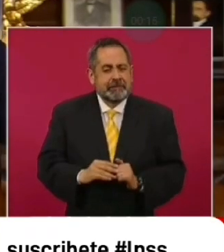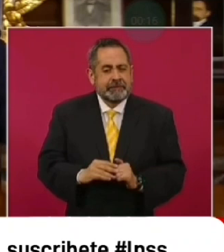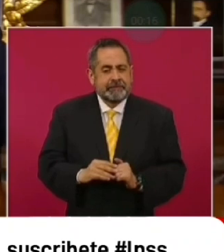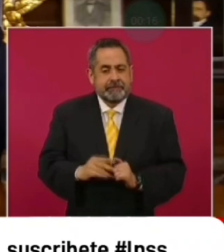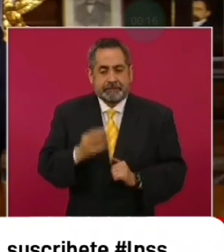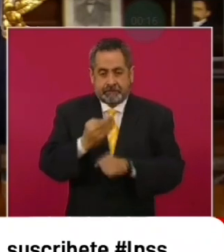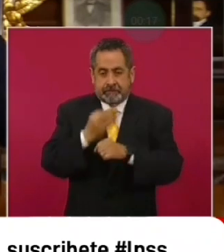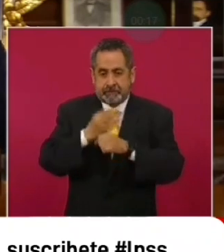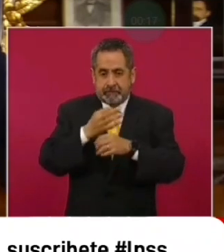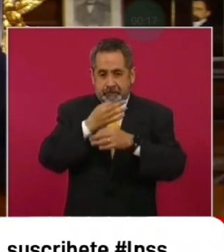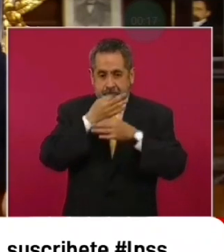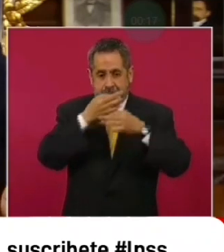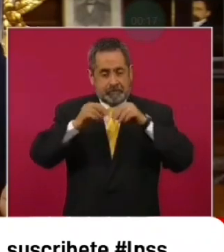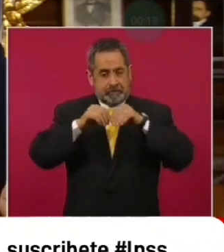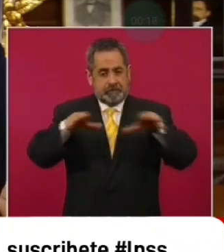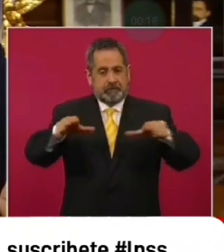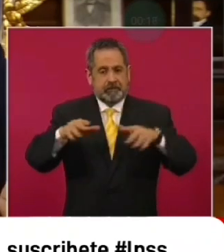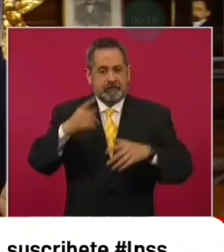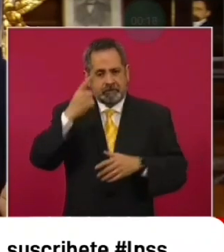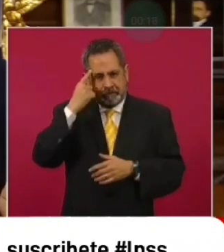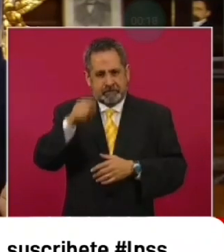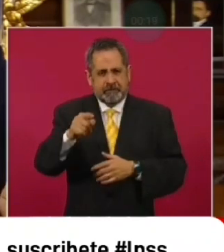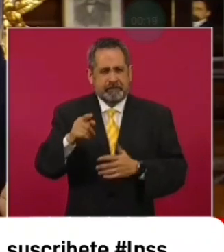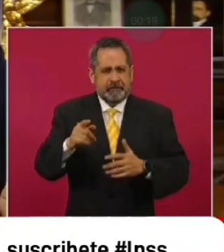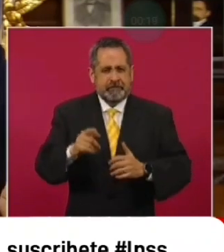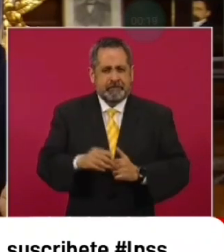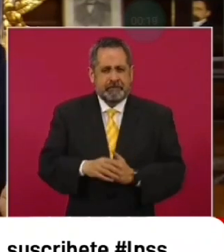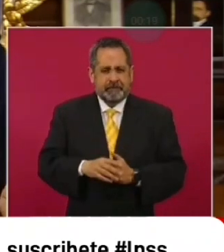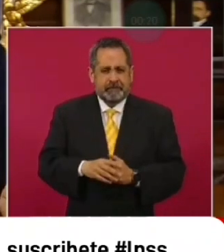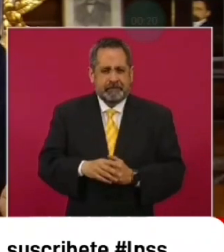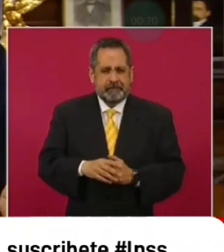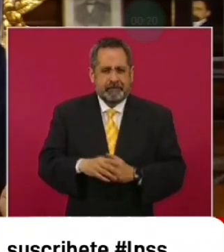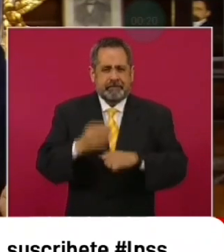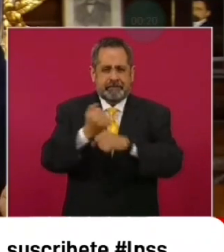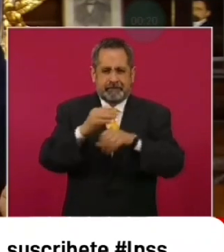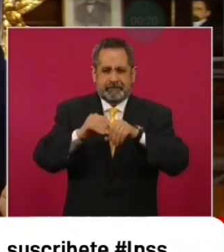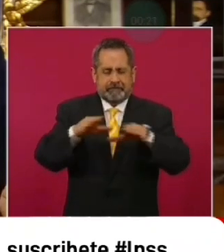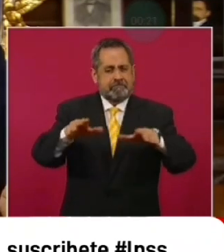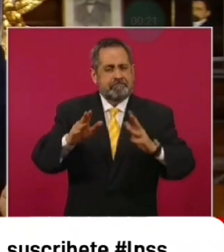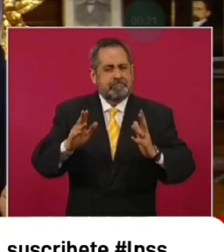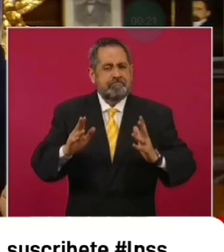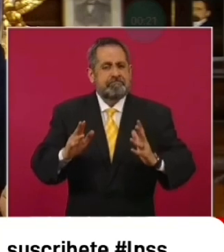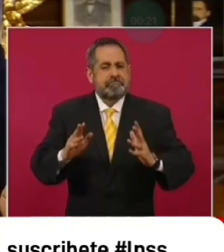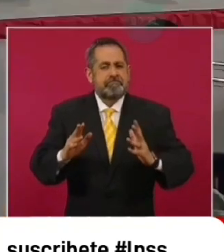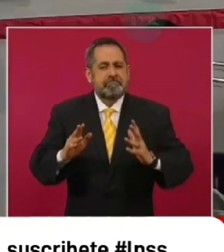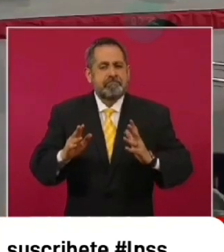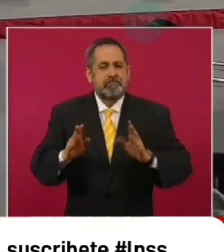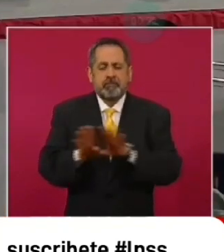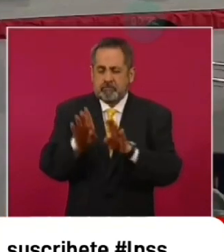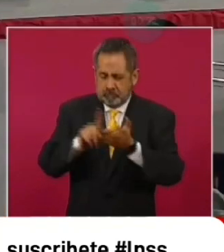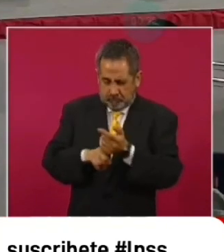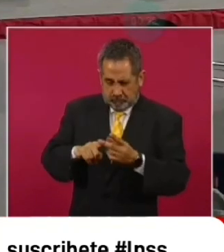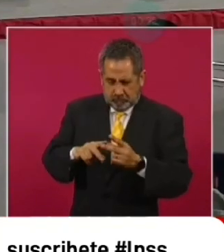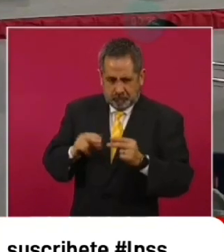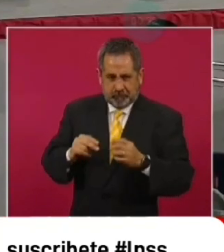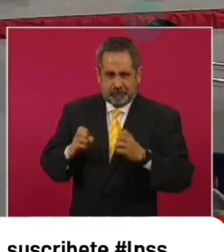Este mensaje, pues, es para informar sobre cómo me